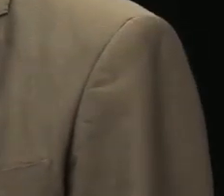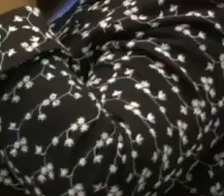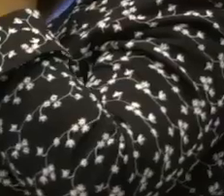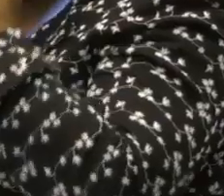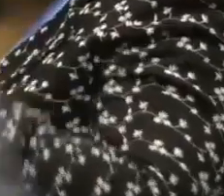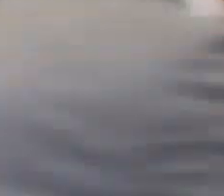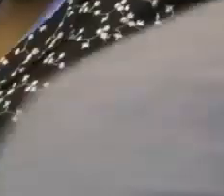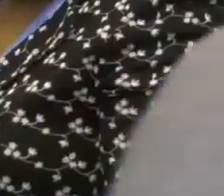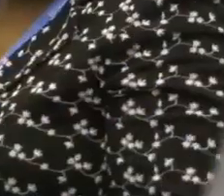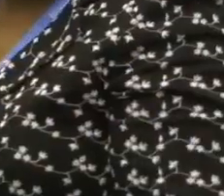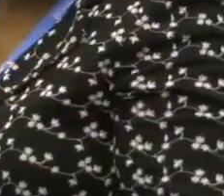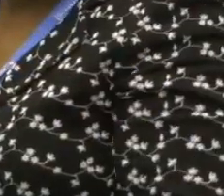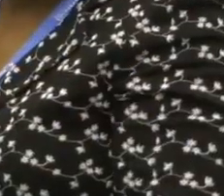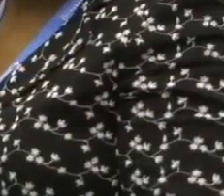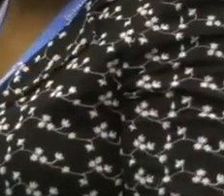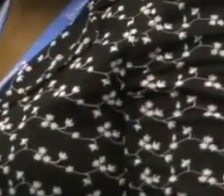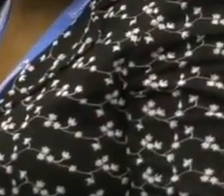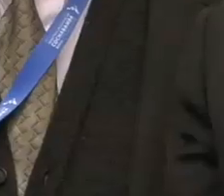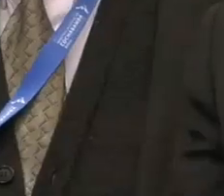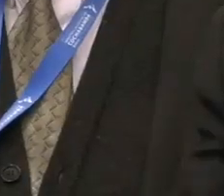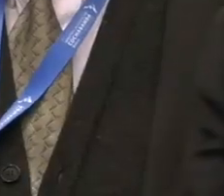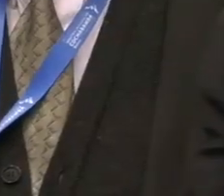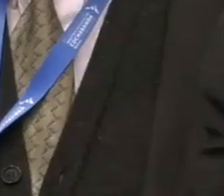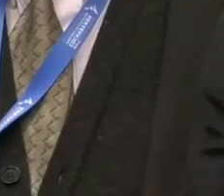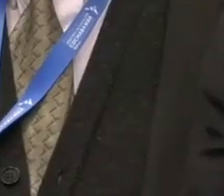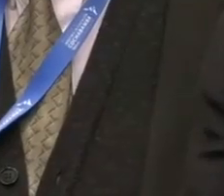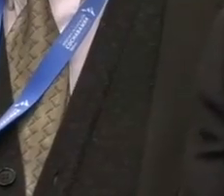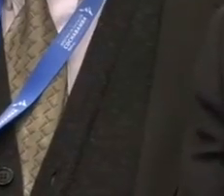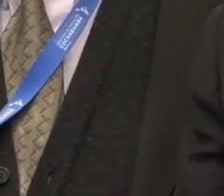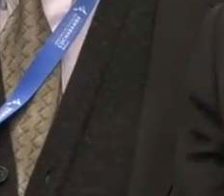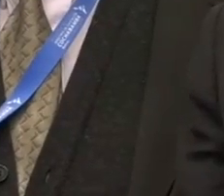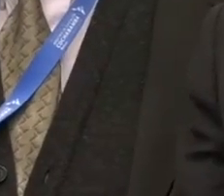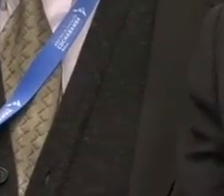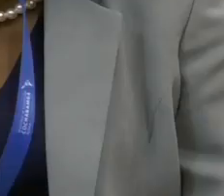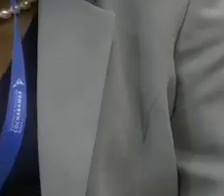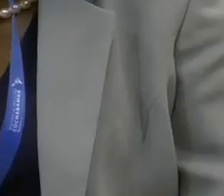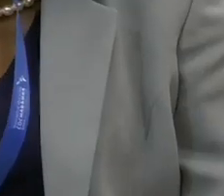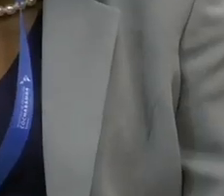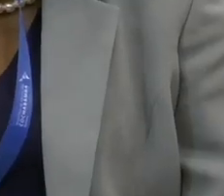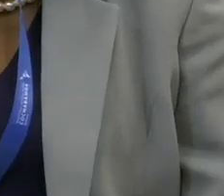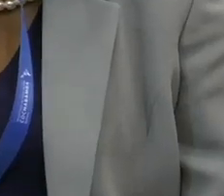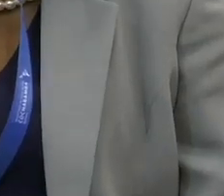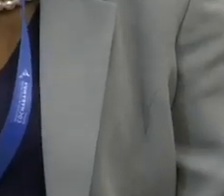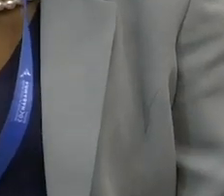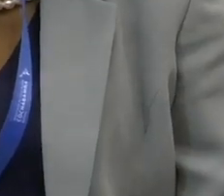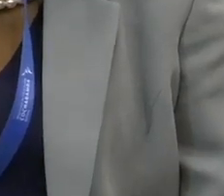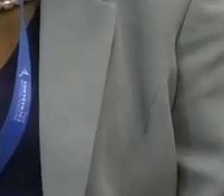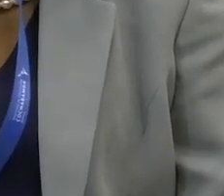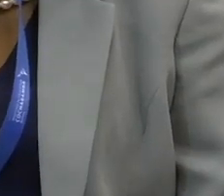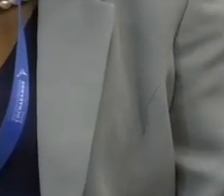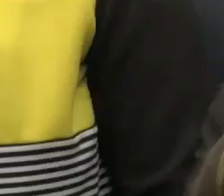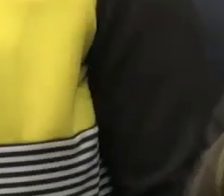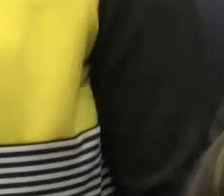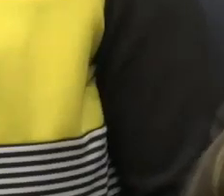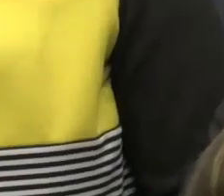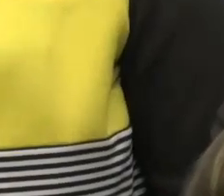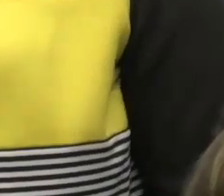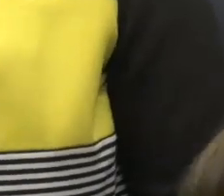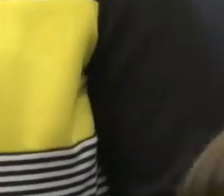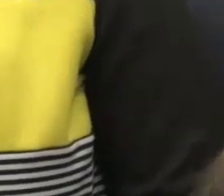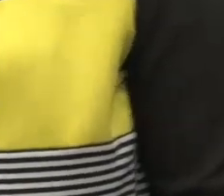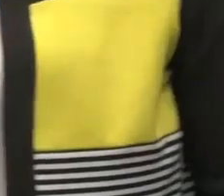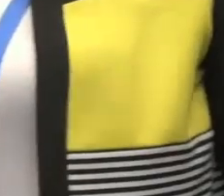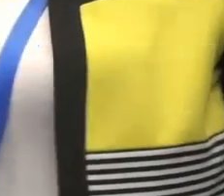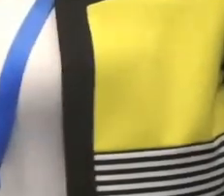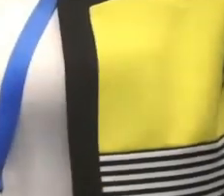Durante los pasados 25 y 26 de julio, la ciudad cochabambina del Estado Plurinacional de Bolivia cobijó a cerca de 30 delegaciones de